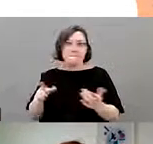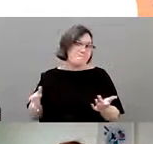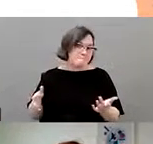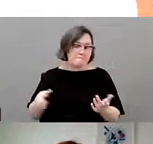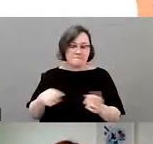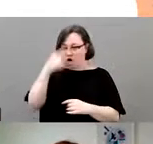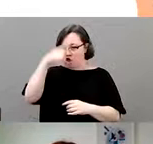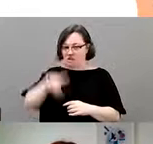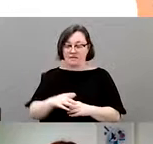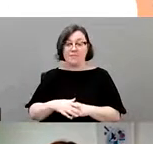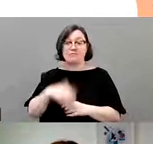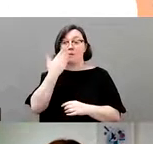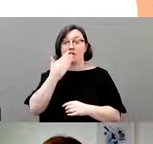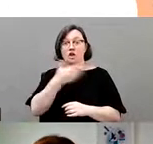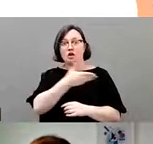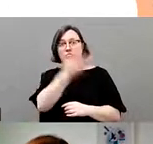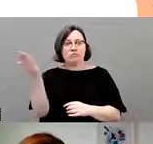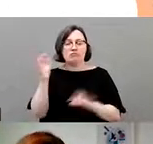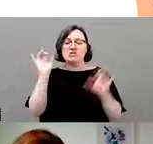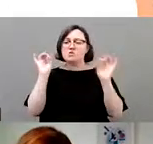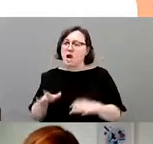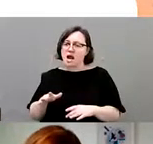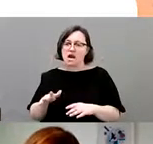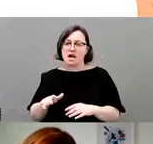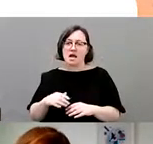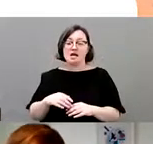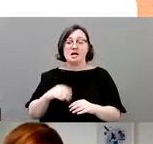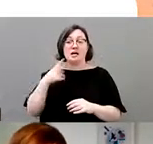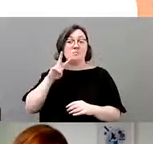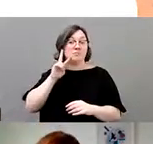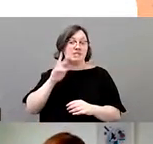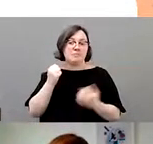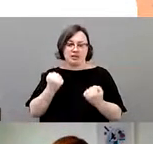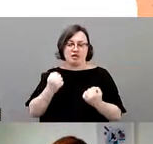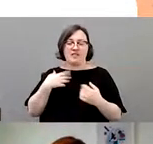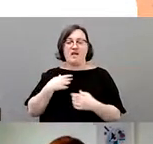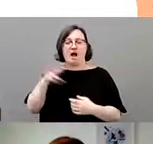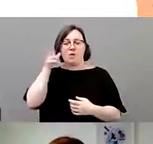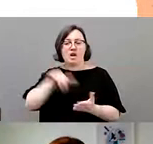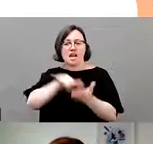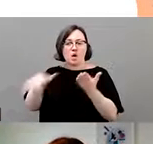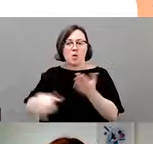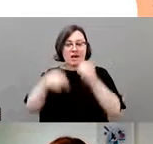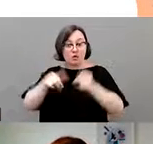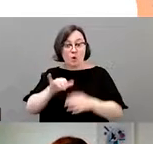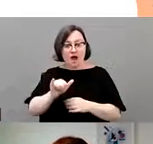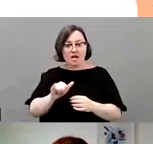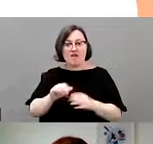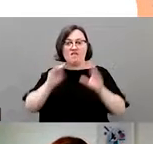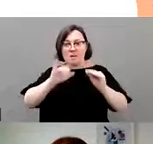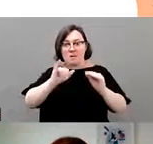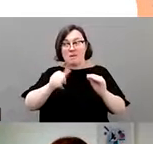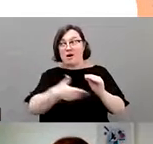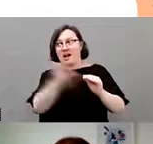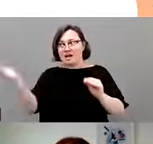Y en los colegios lo mismo, que haya los de audición y lenguaje, está claro, me imagino que tendrán esa formación, pero también el resto de